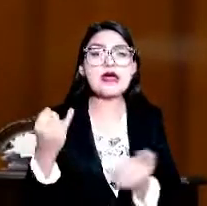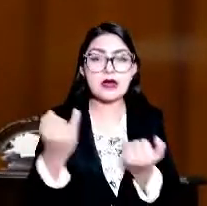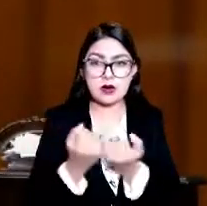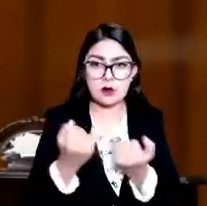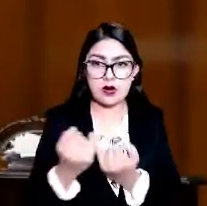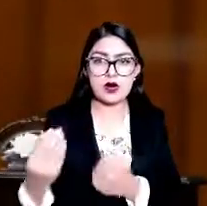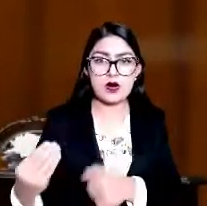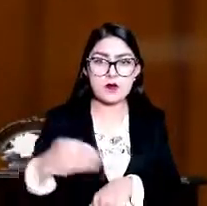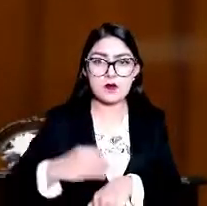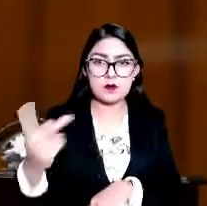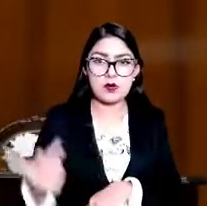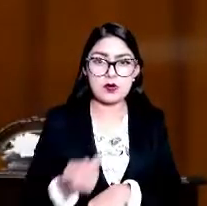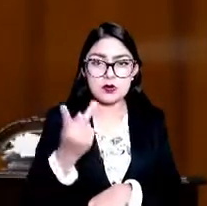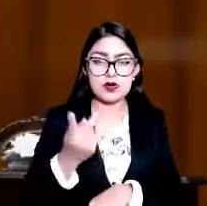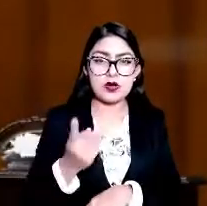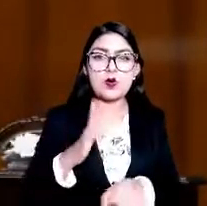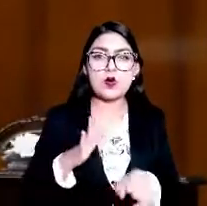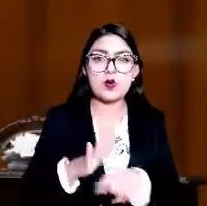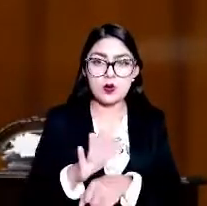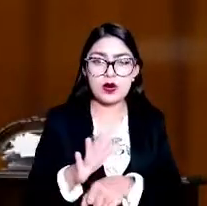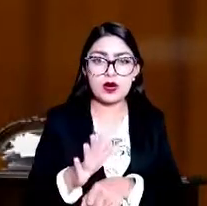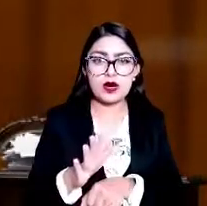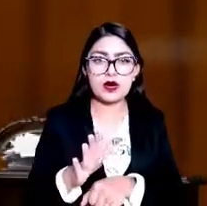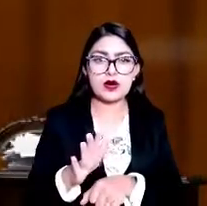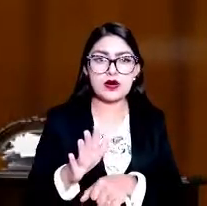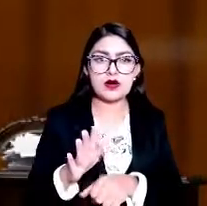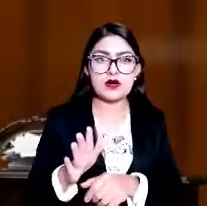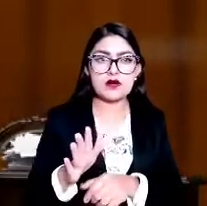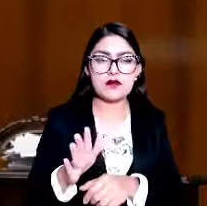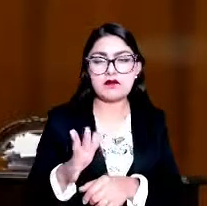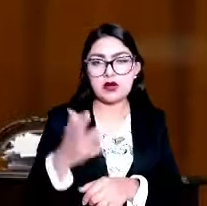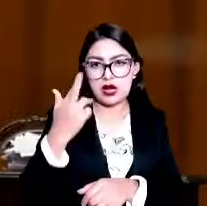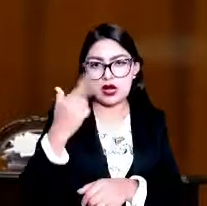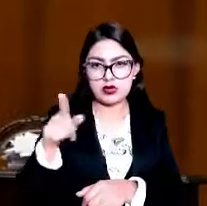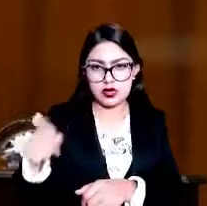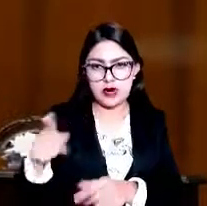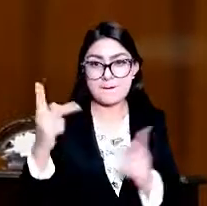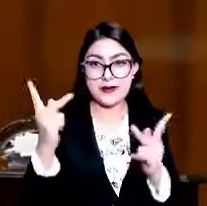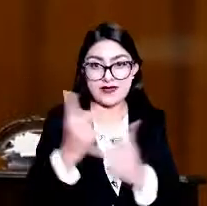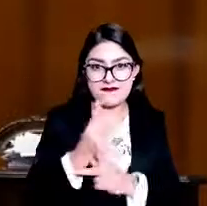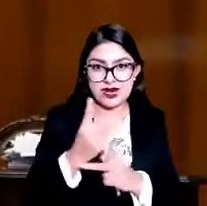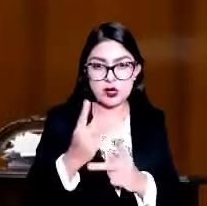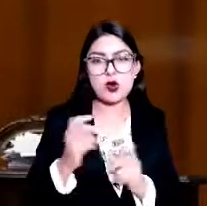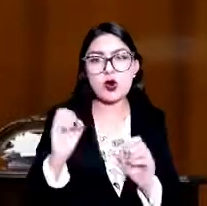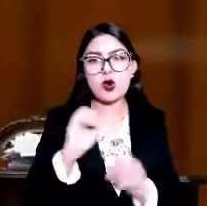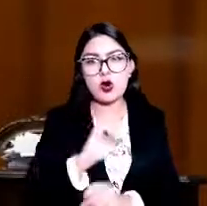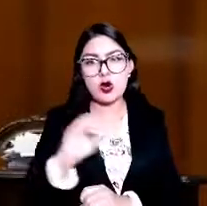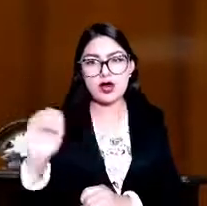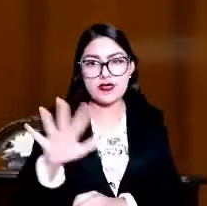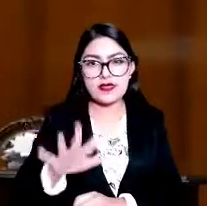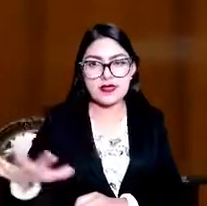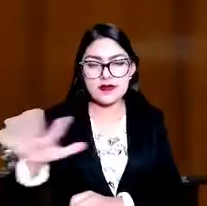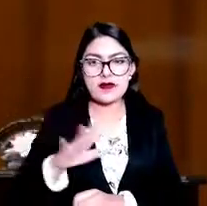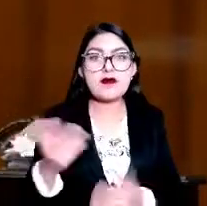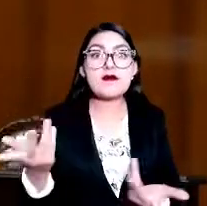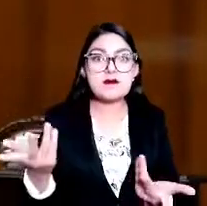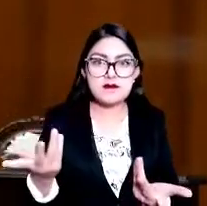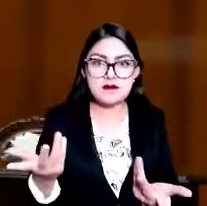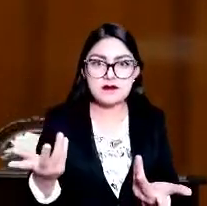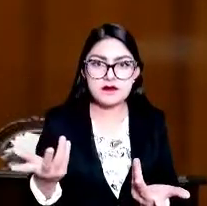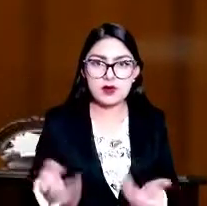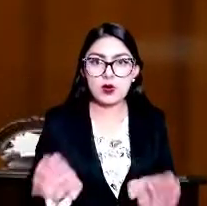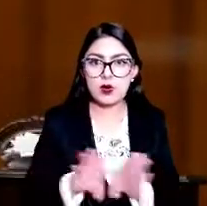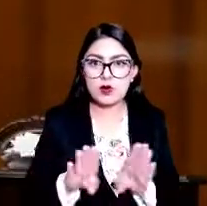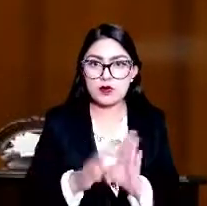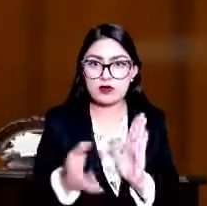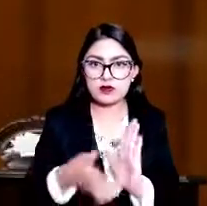cuál era el estatus del puente número 2 en el periférico oriente, a lo que el funcionario de forma breve respondió